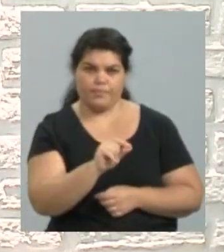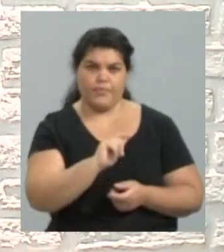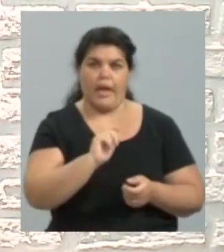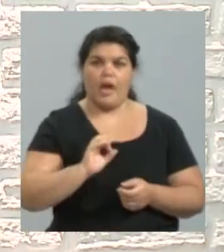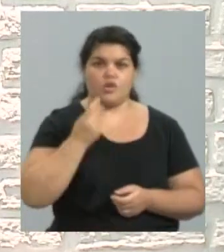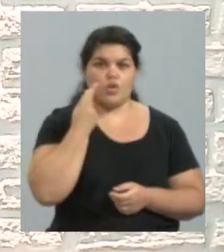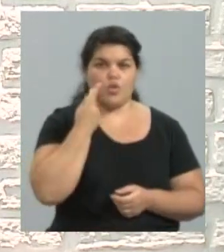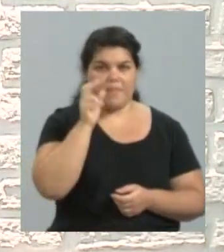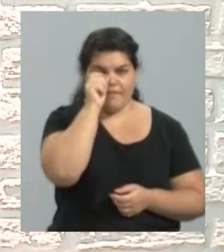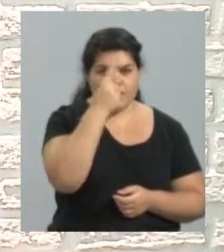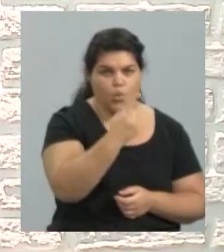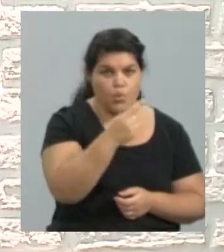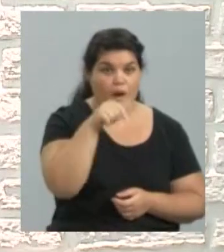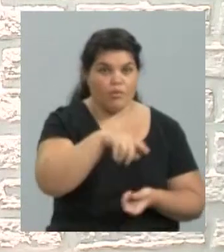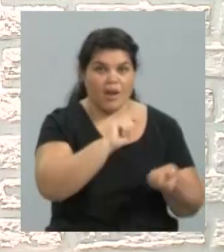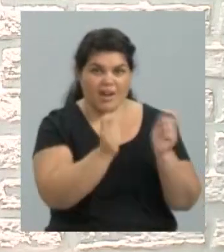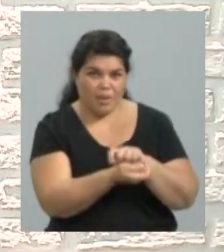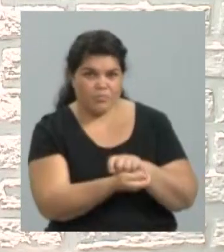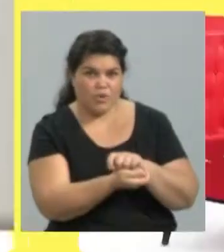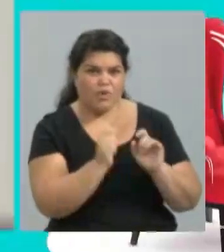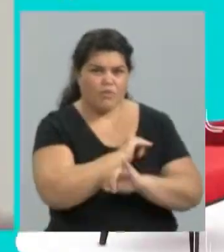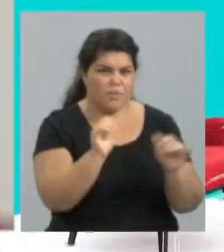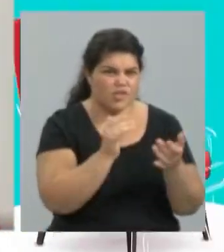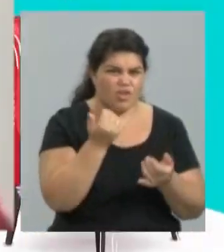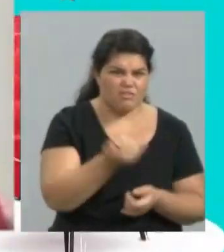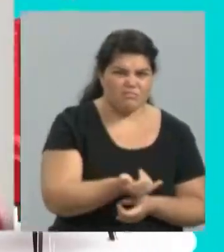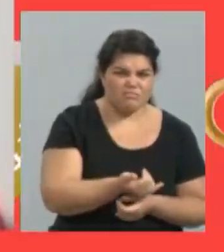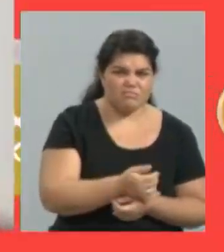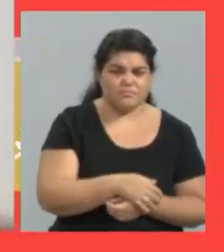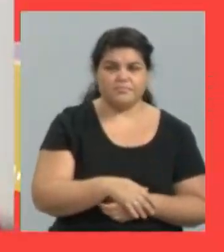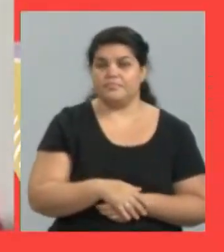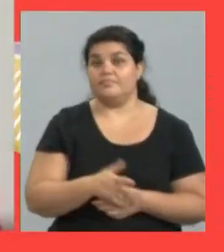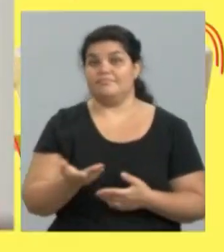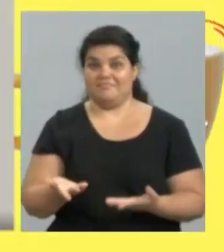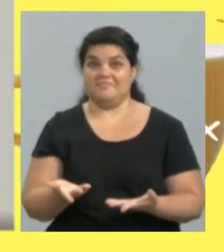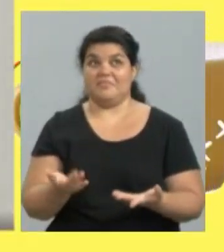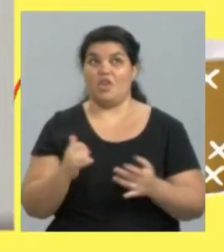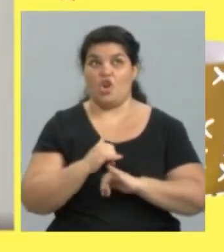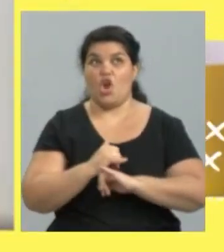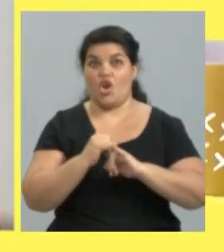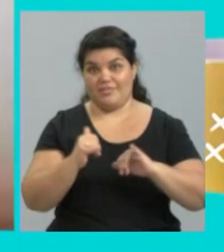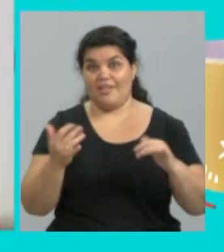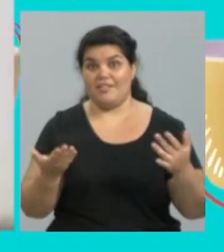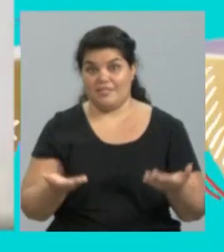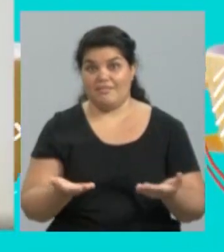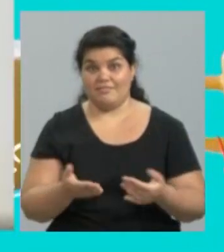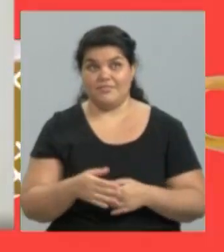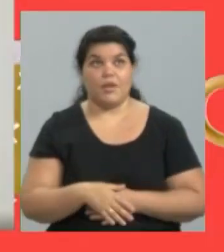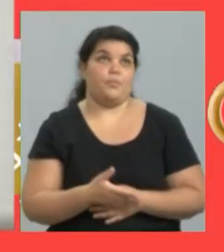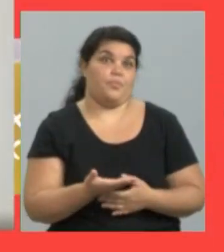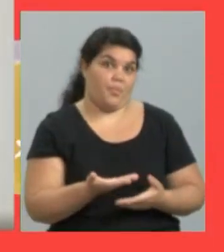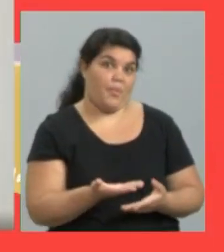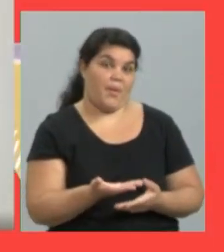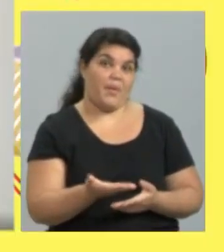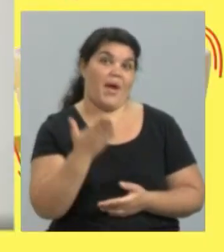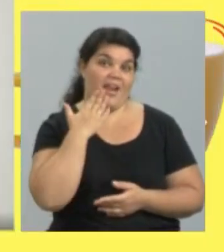ser? Consuelo, ¿tenés información respecto a eso? Esta es una noticia, Bueno, Primicia de Consuelo Sí. en Atardecidos, me